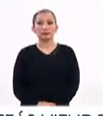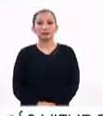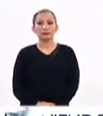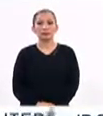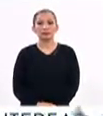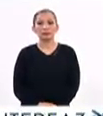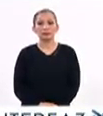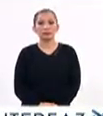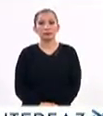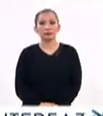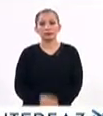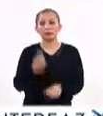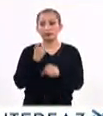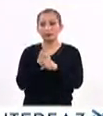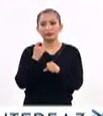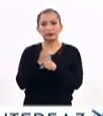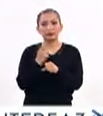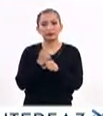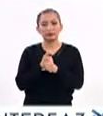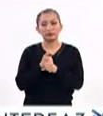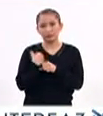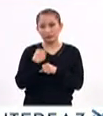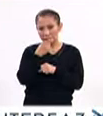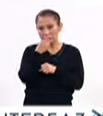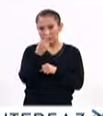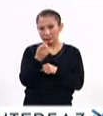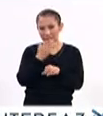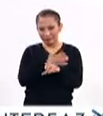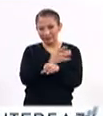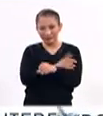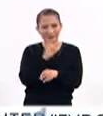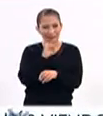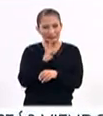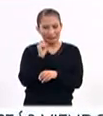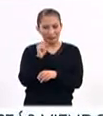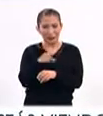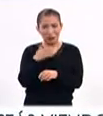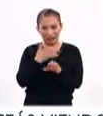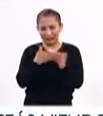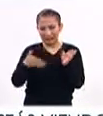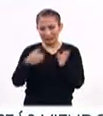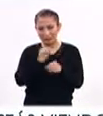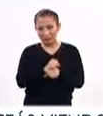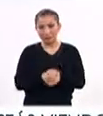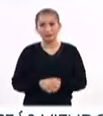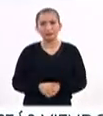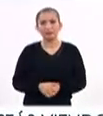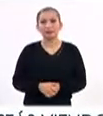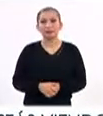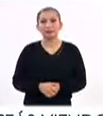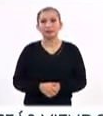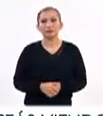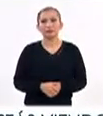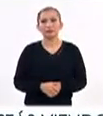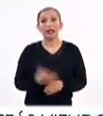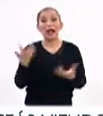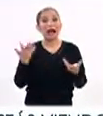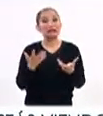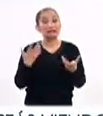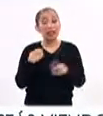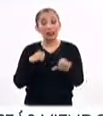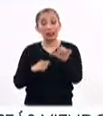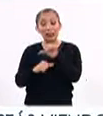Bueno, para empezar, les comentaba a unas compañeras precisamente en esta semana que el realizar